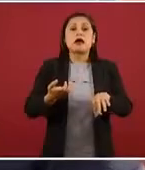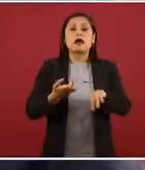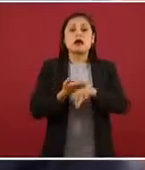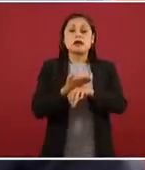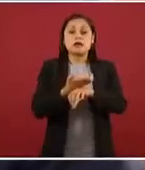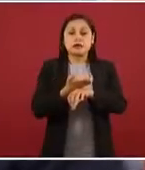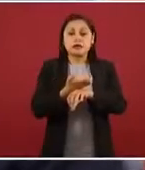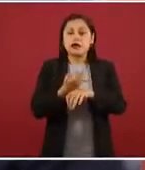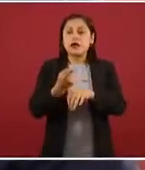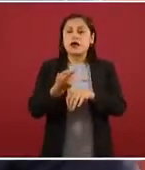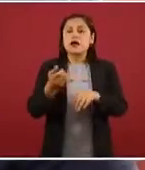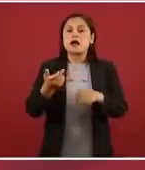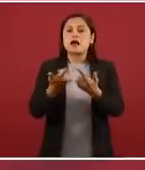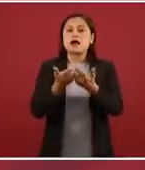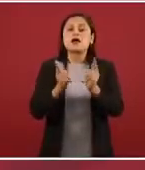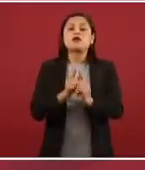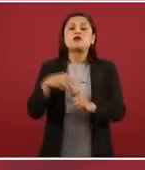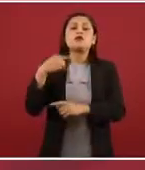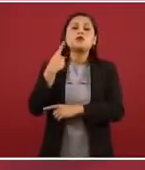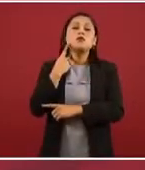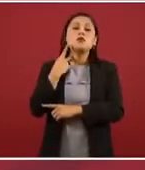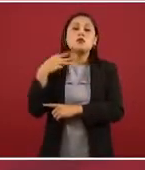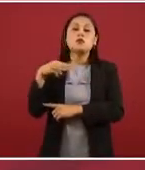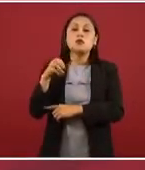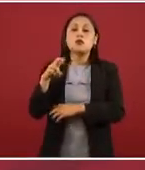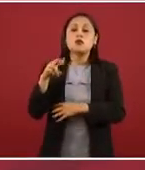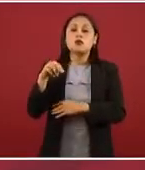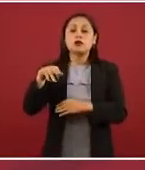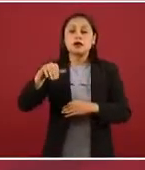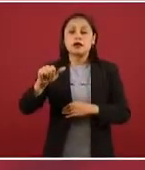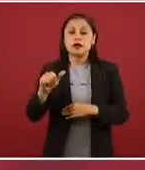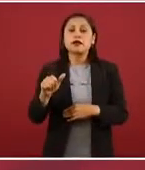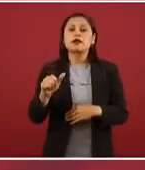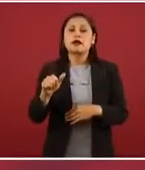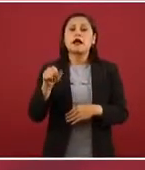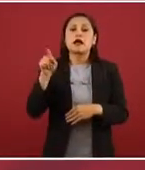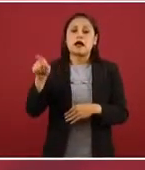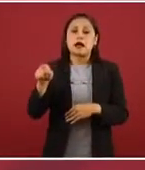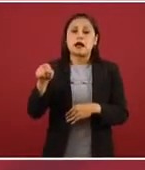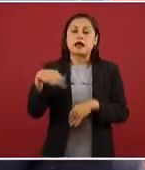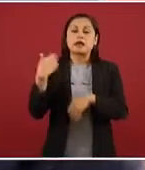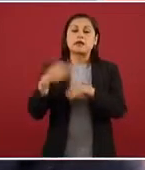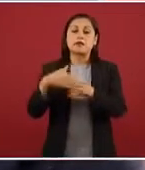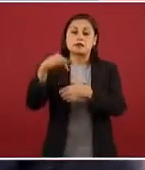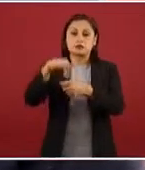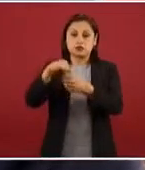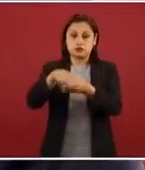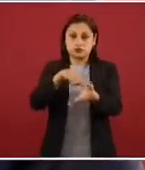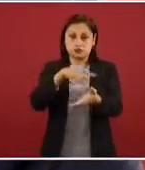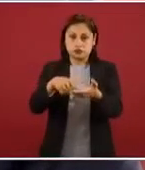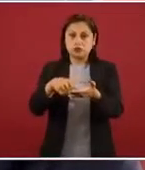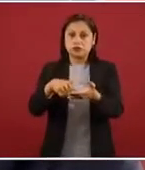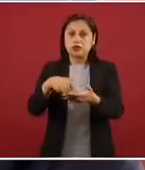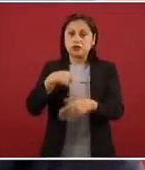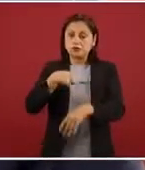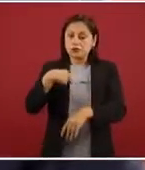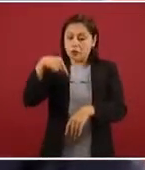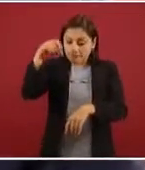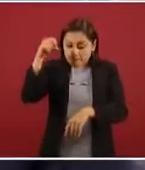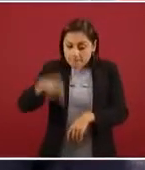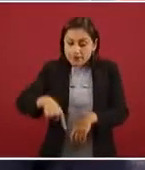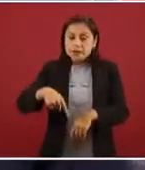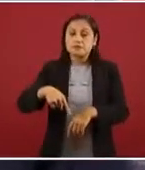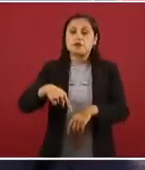y volví a plantear de que nosotros no podemos